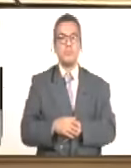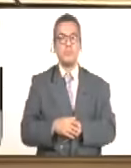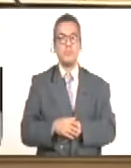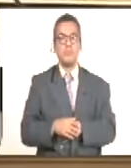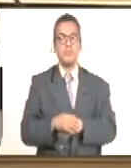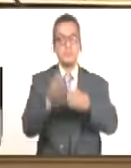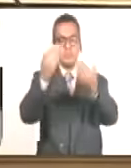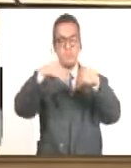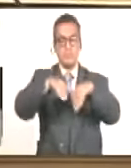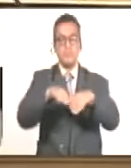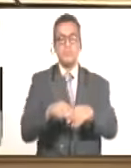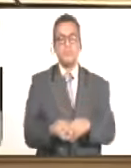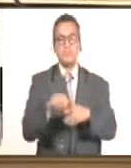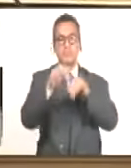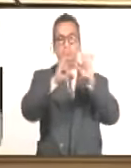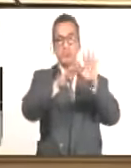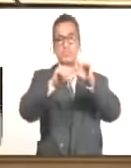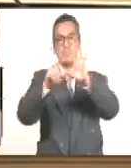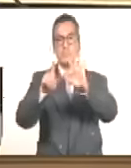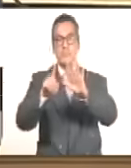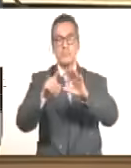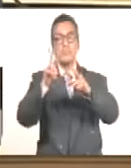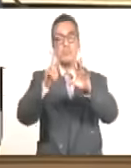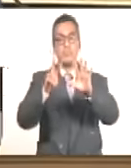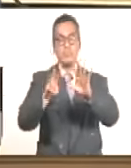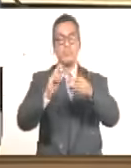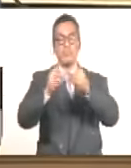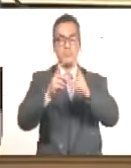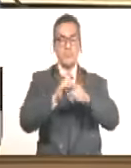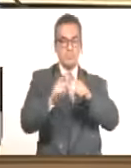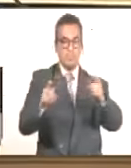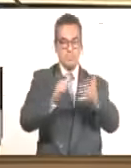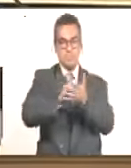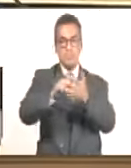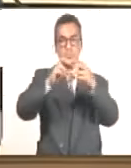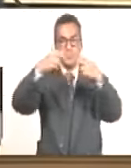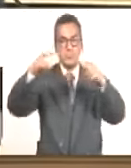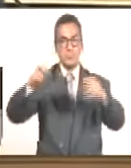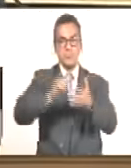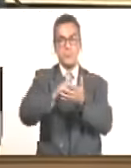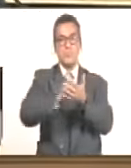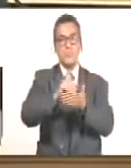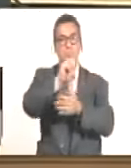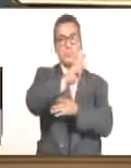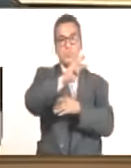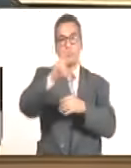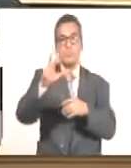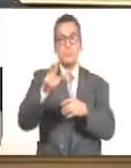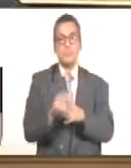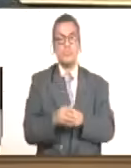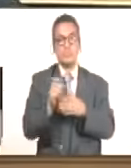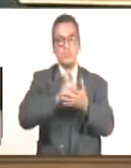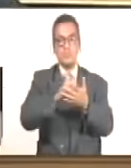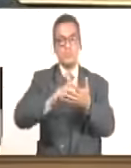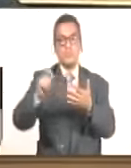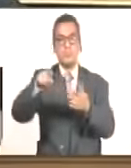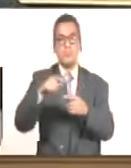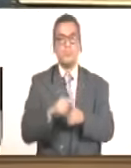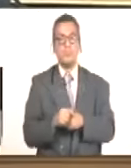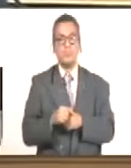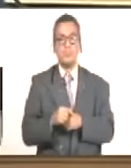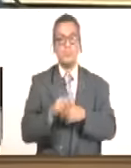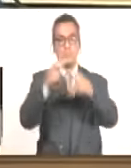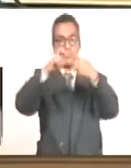aprobado. Siguiente. 97º, se propone aprobar con modificación la denominación del epígrafe del artículo 43, el cual queda redactado en los siguientes